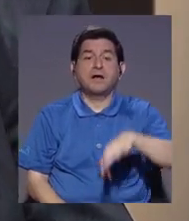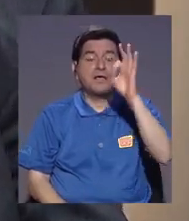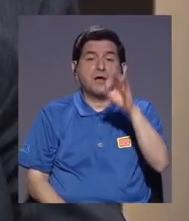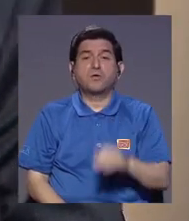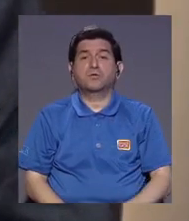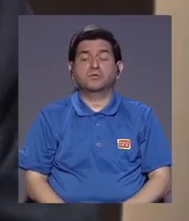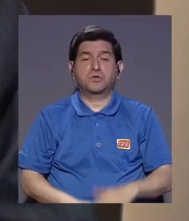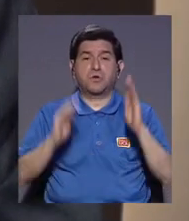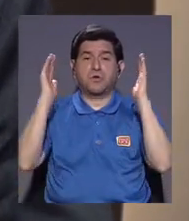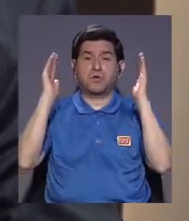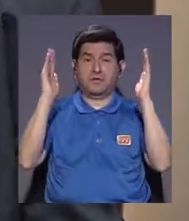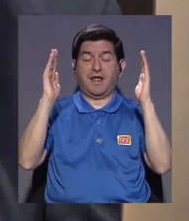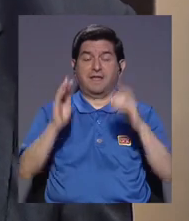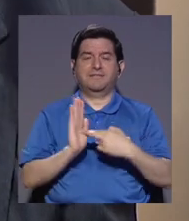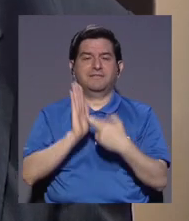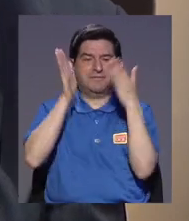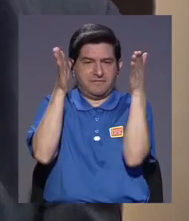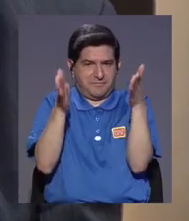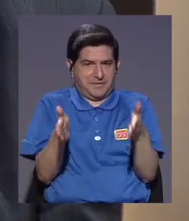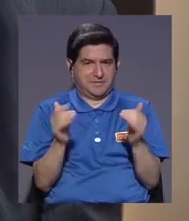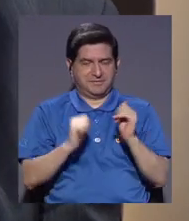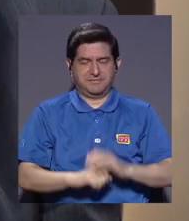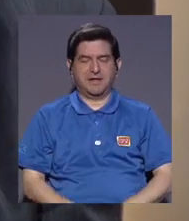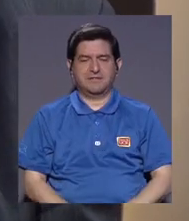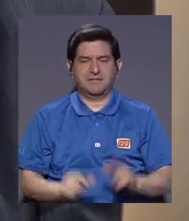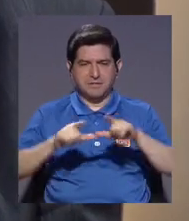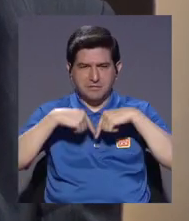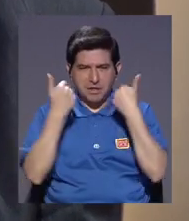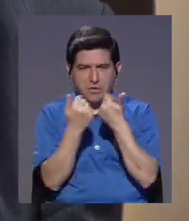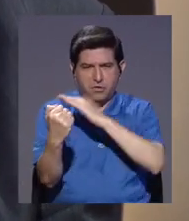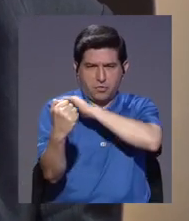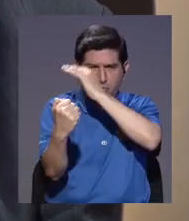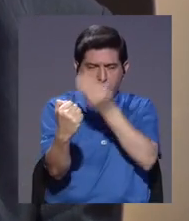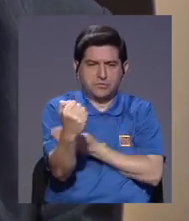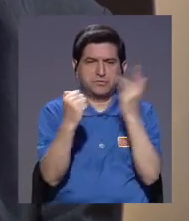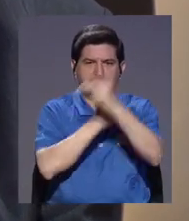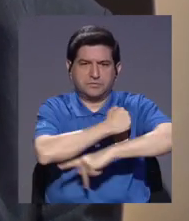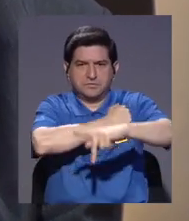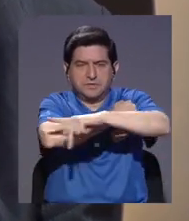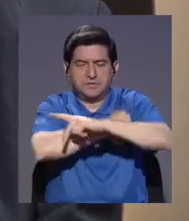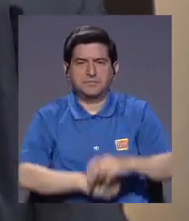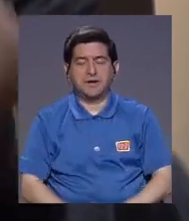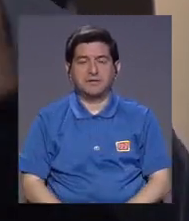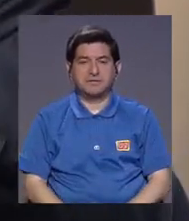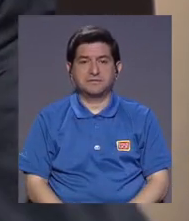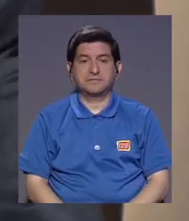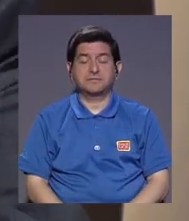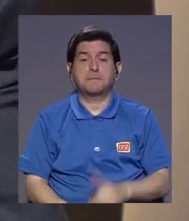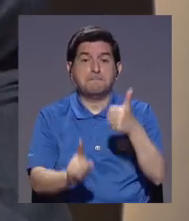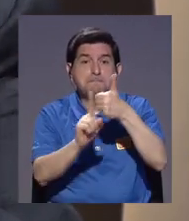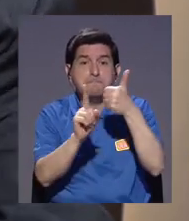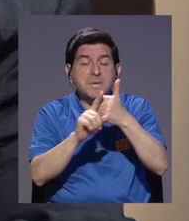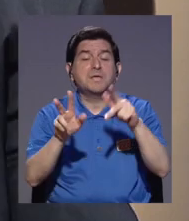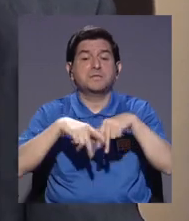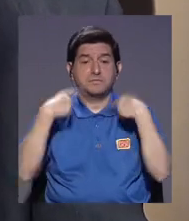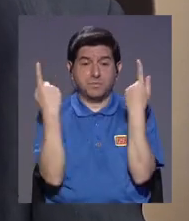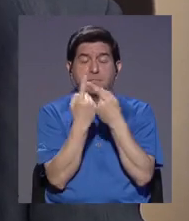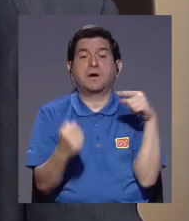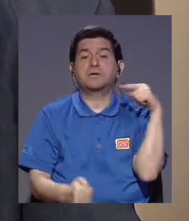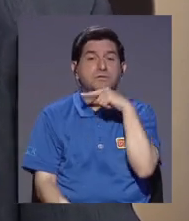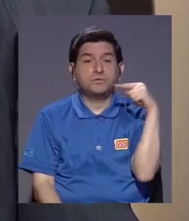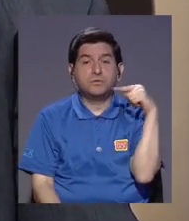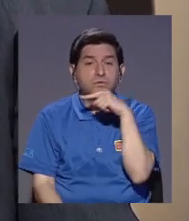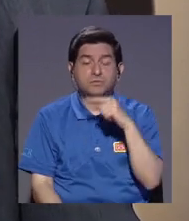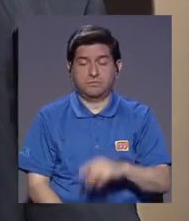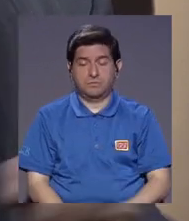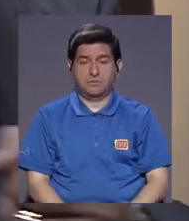encontró que los grandes representantes de los sectores poderosos de este país e incluso del propio partido unidad